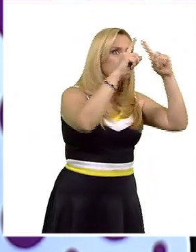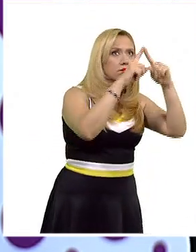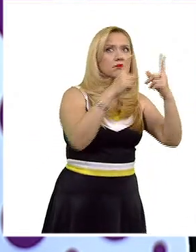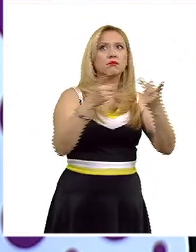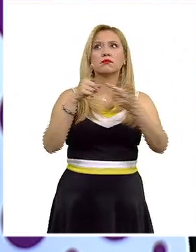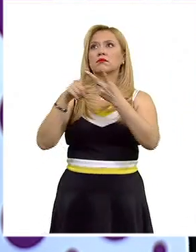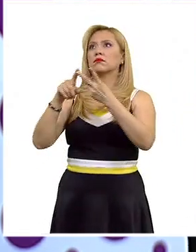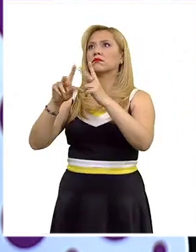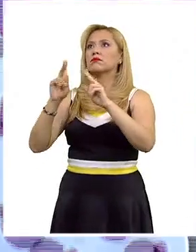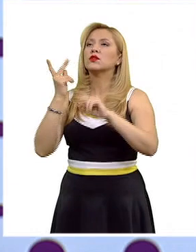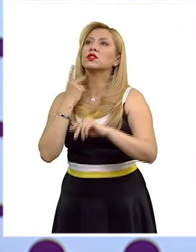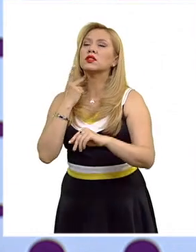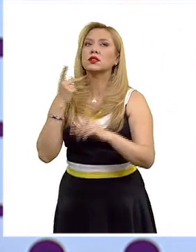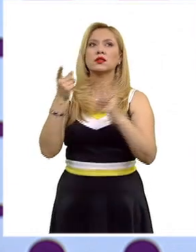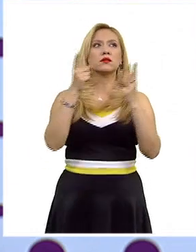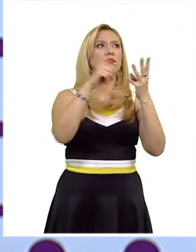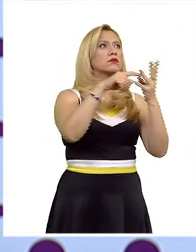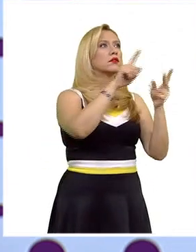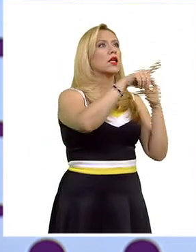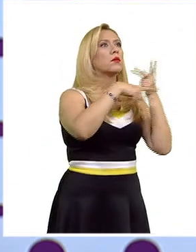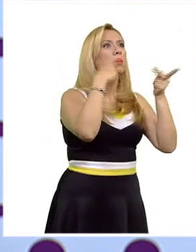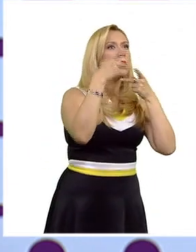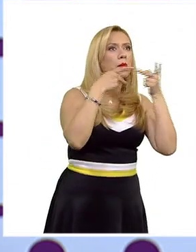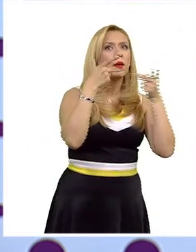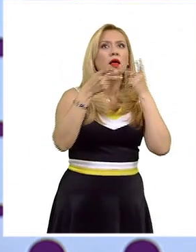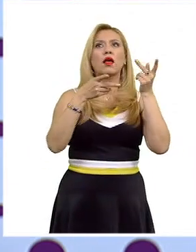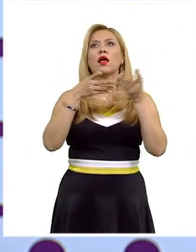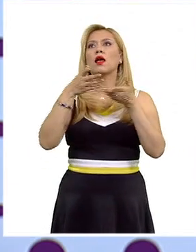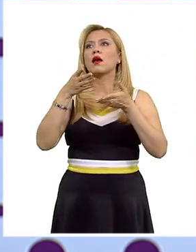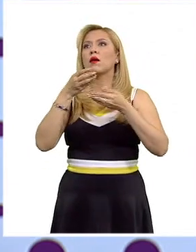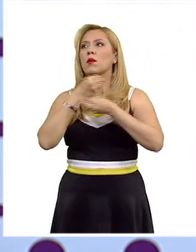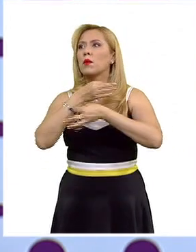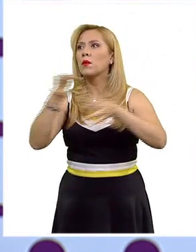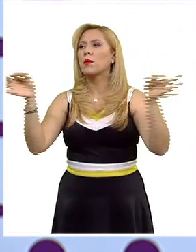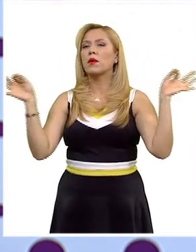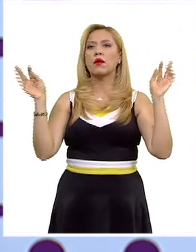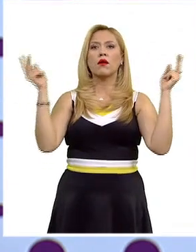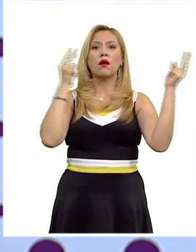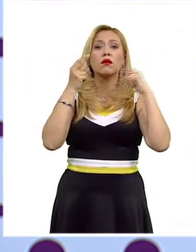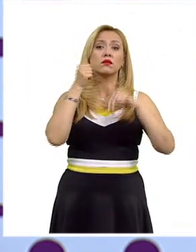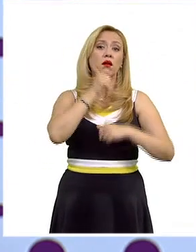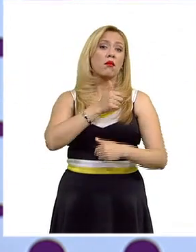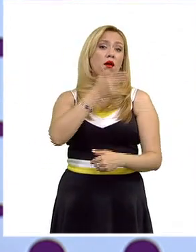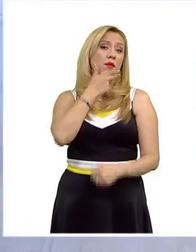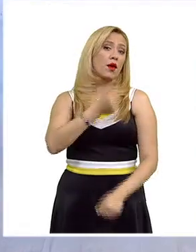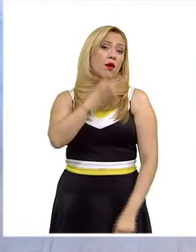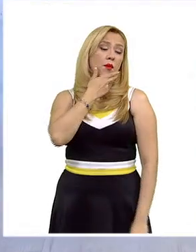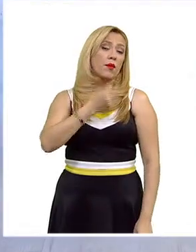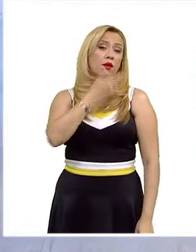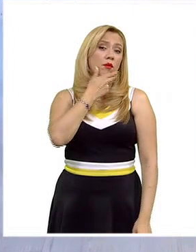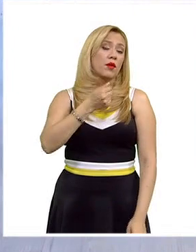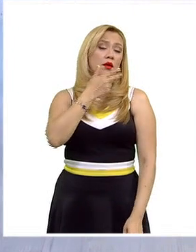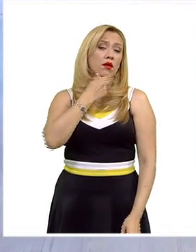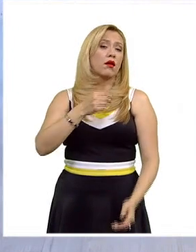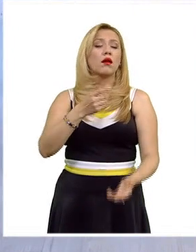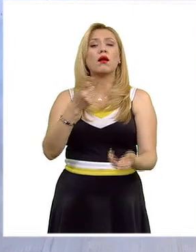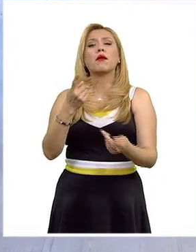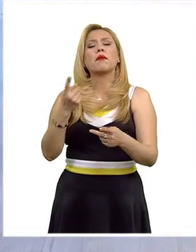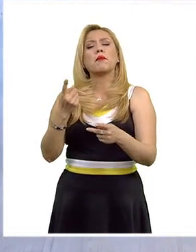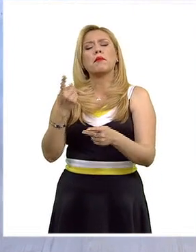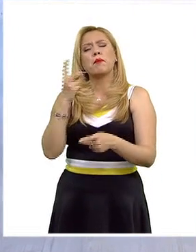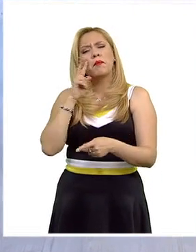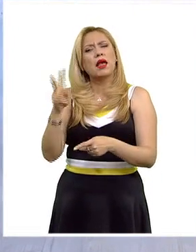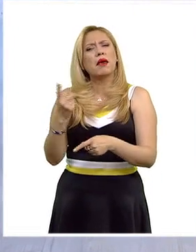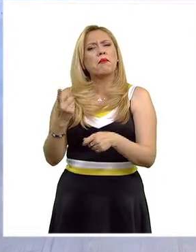los discursos y, bueno, pues sumado a lo que las compañeras ya han señalado, pues qué pasa en las trayectorias, por ejemplo, académicas